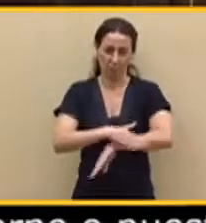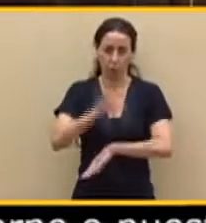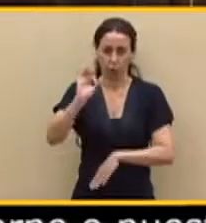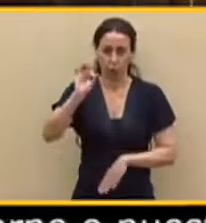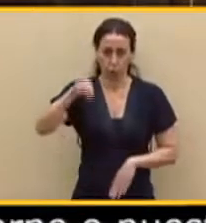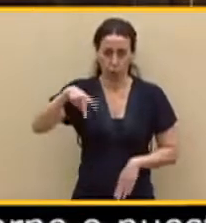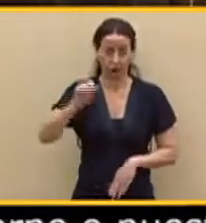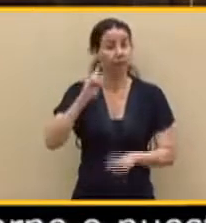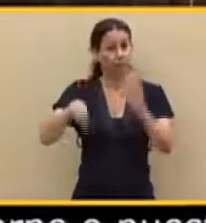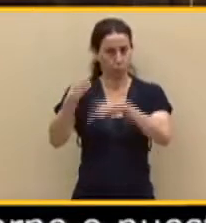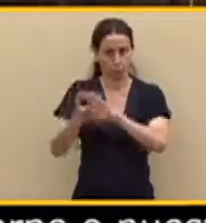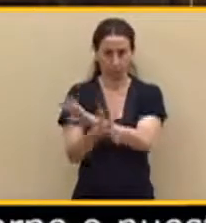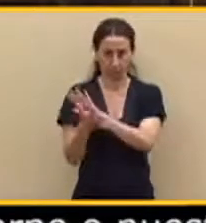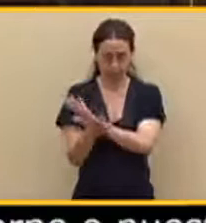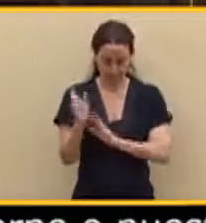Miren,